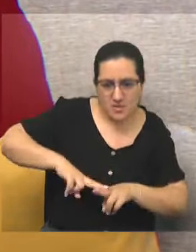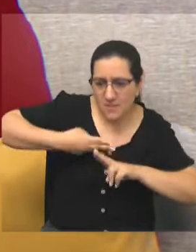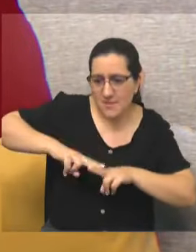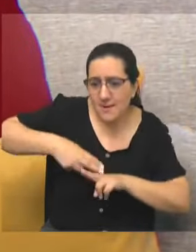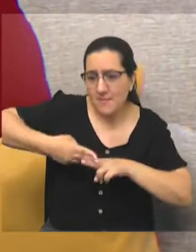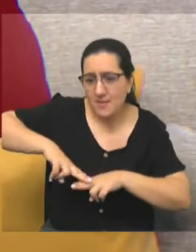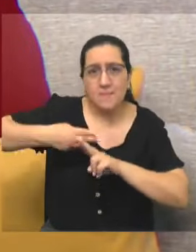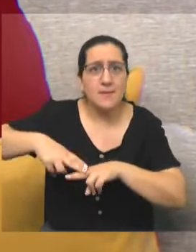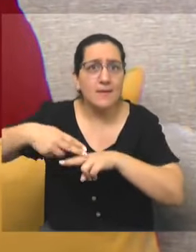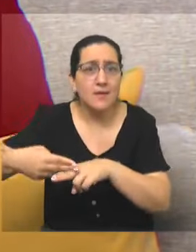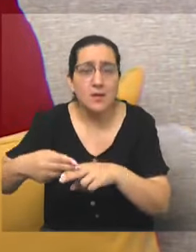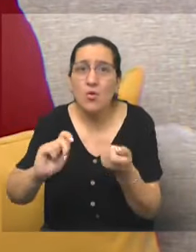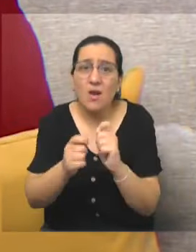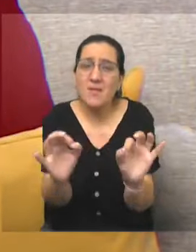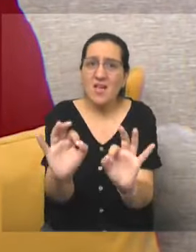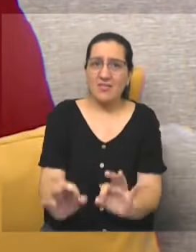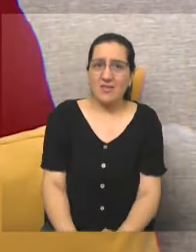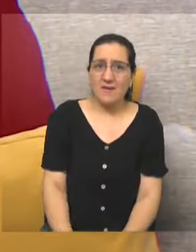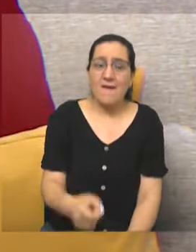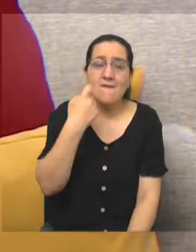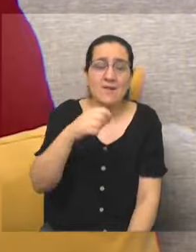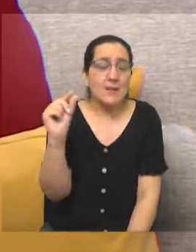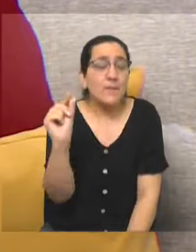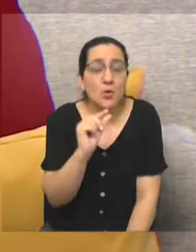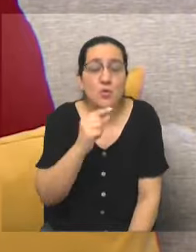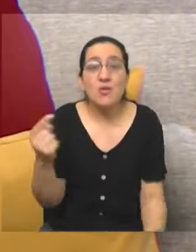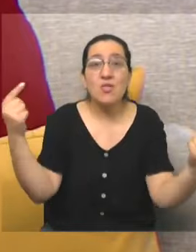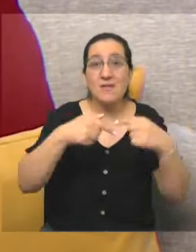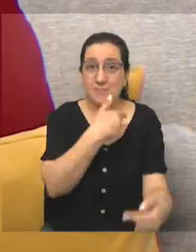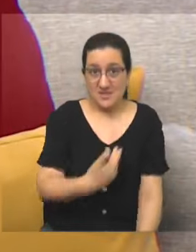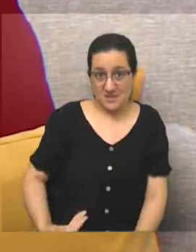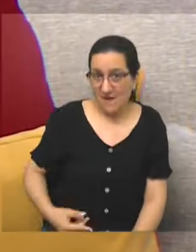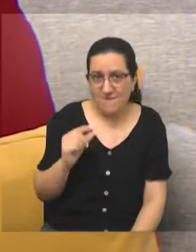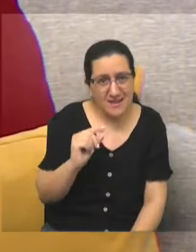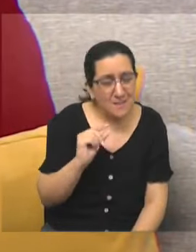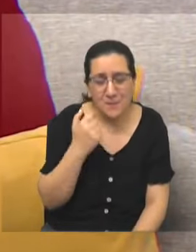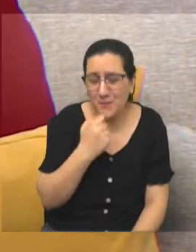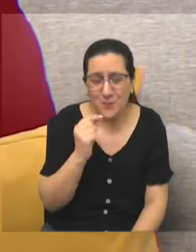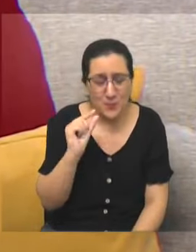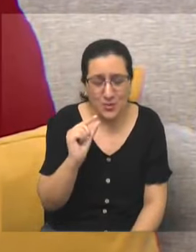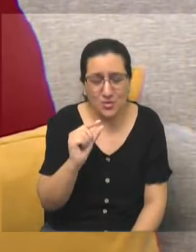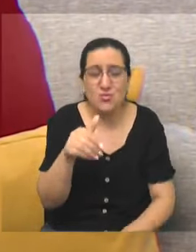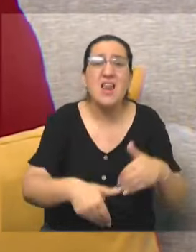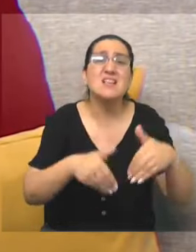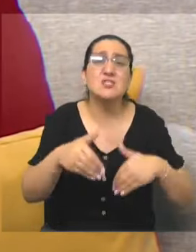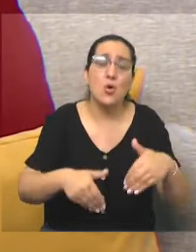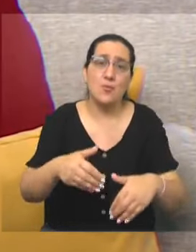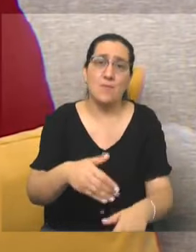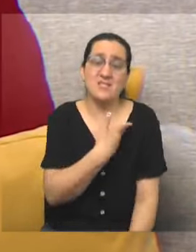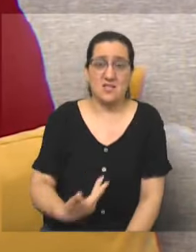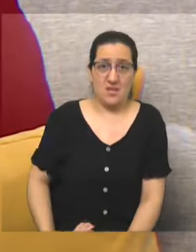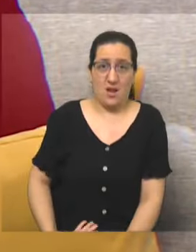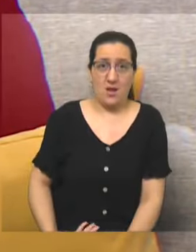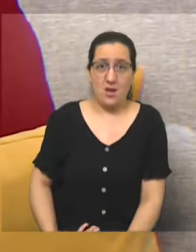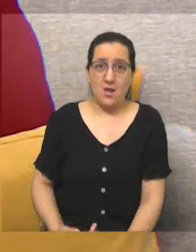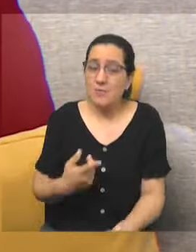nada? Estamos a minutos de un debate presidencial, estamos a minutos de una elección presidencial, pero